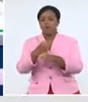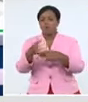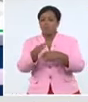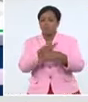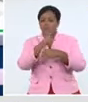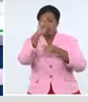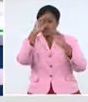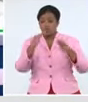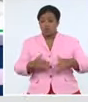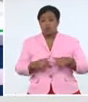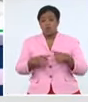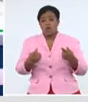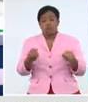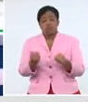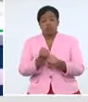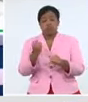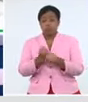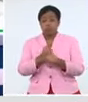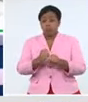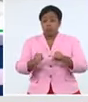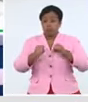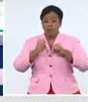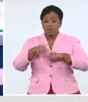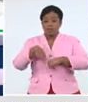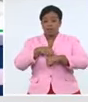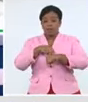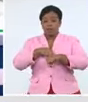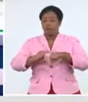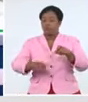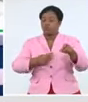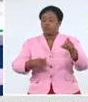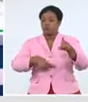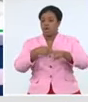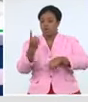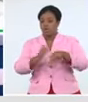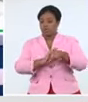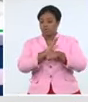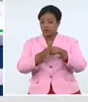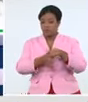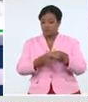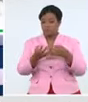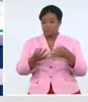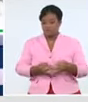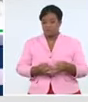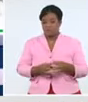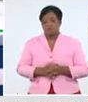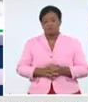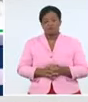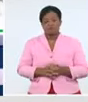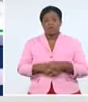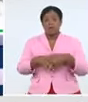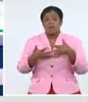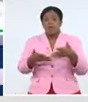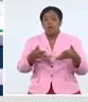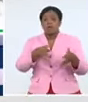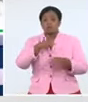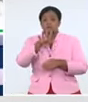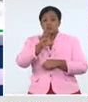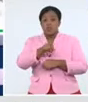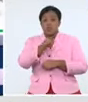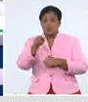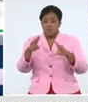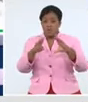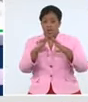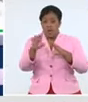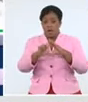la labor altruista desempeñada en el enfrentamiento a la pandemia de COVID-19. Más de 50 gramontinos recibieron la